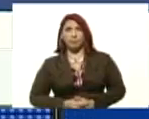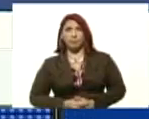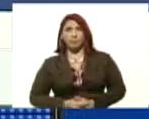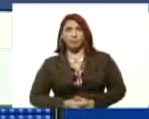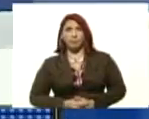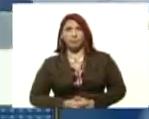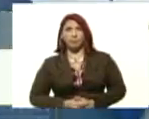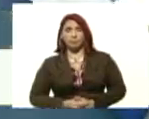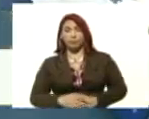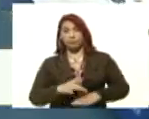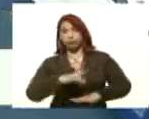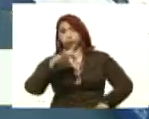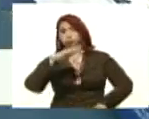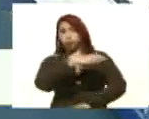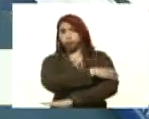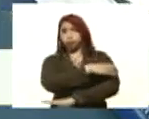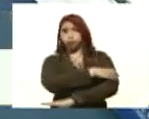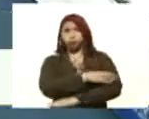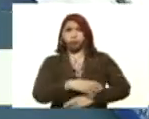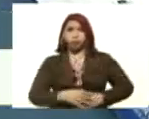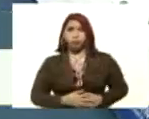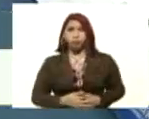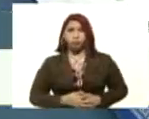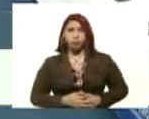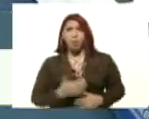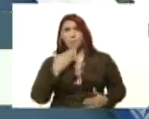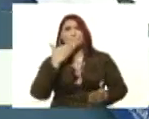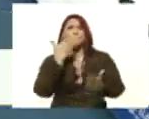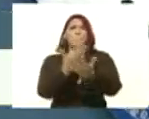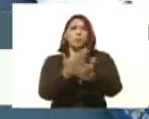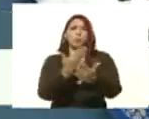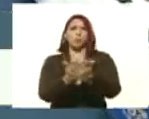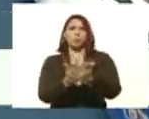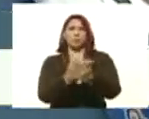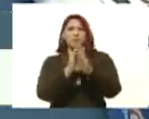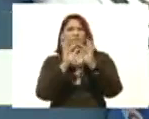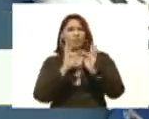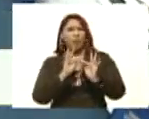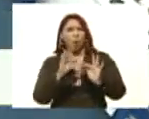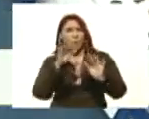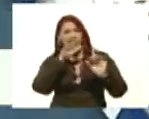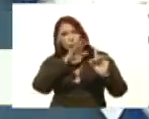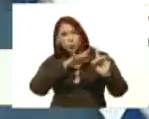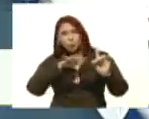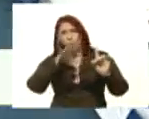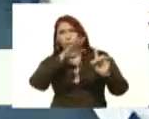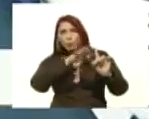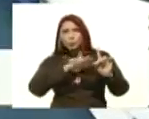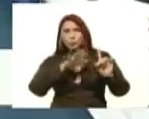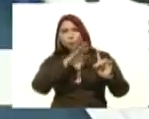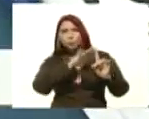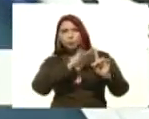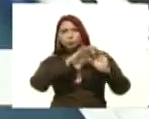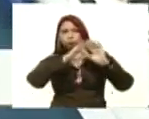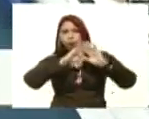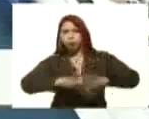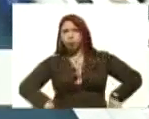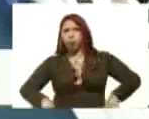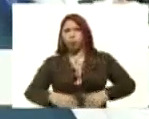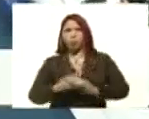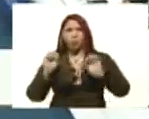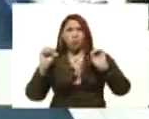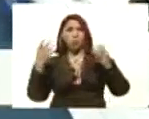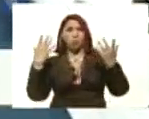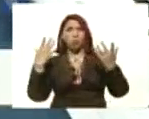La extrema derecha se ha propuesto de manera meticulosa desmontar los logros